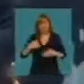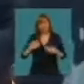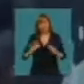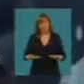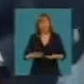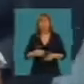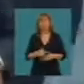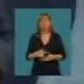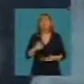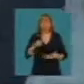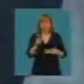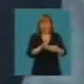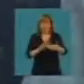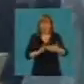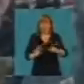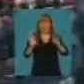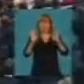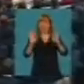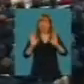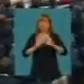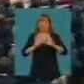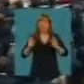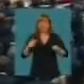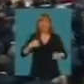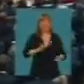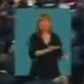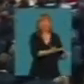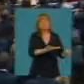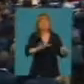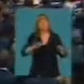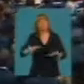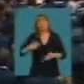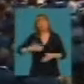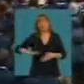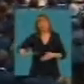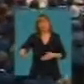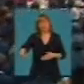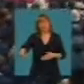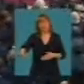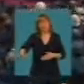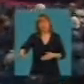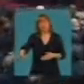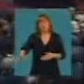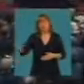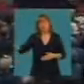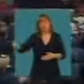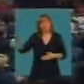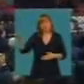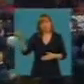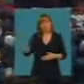esta lectura del acta, invitamos a realizar la cura correspondiente a el señor